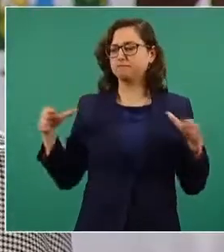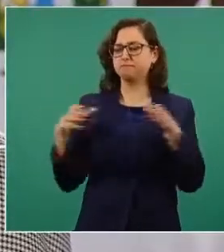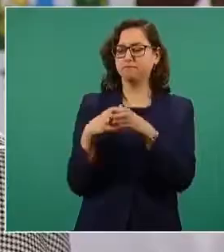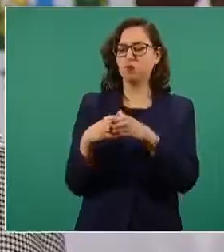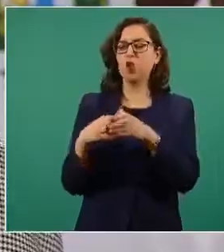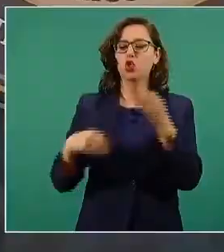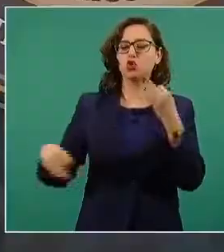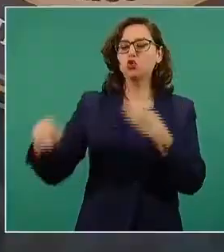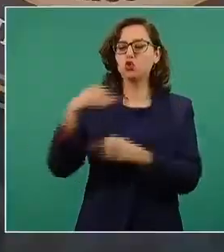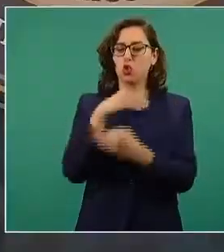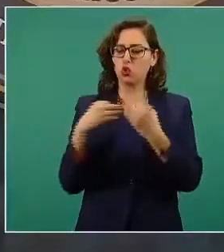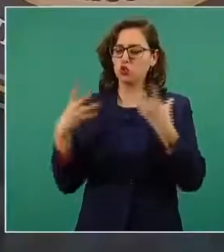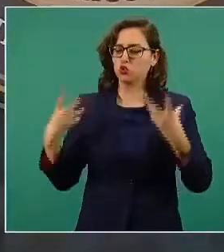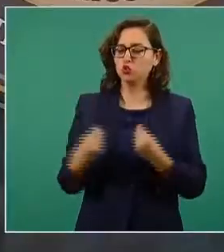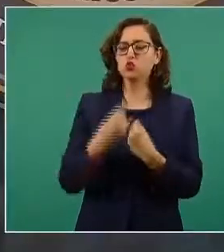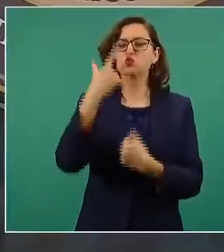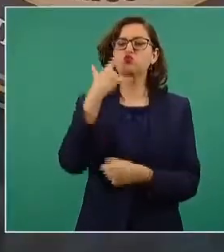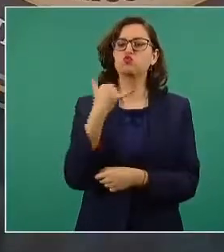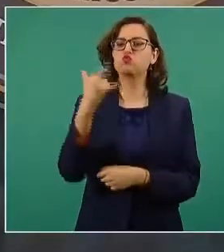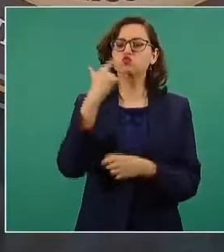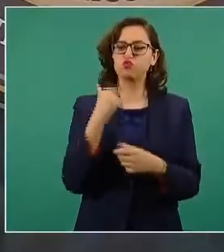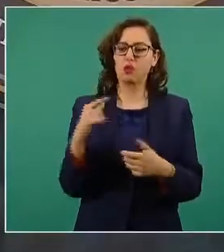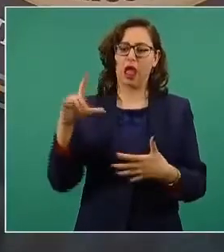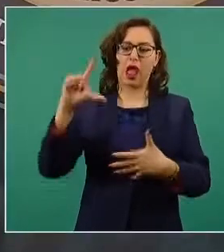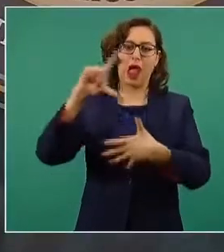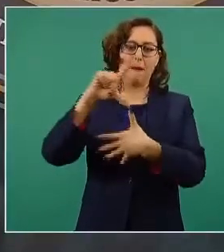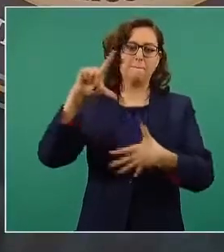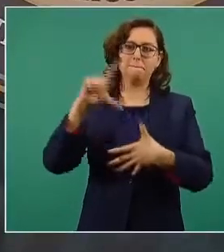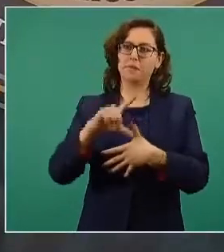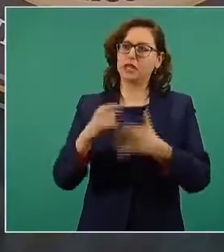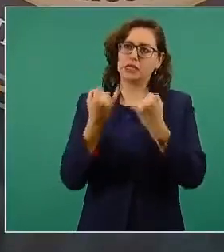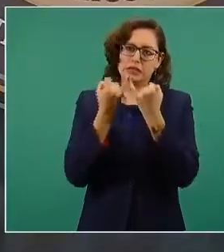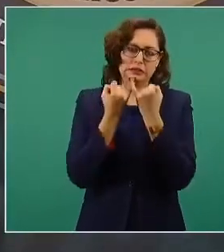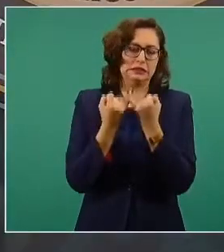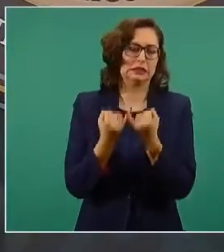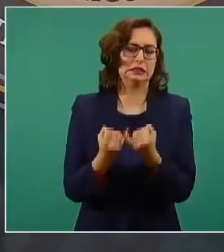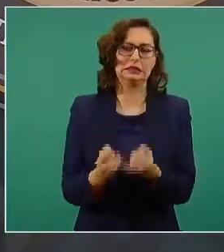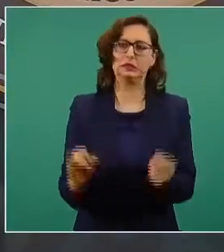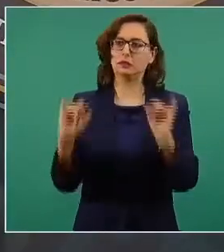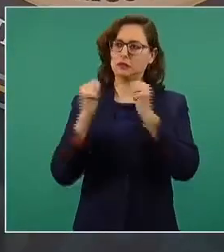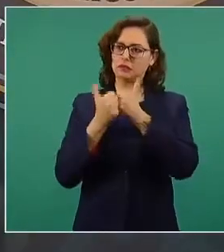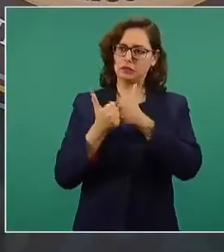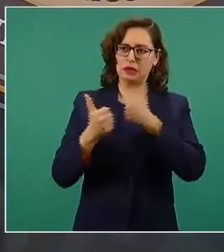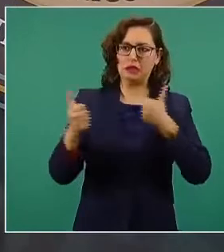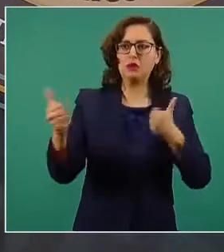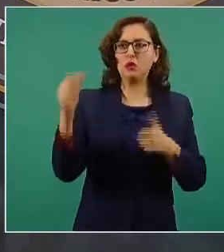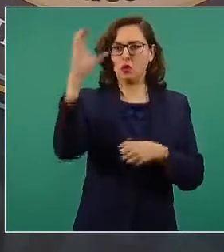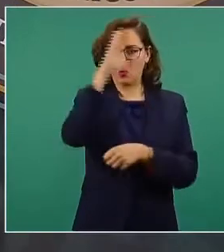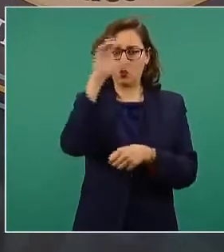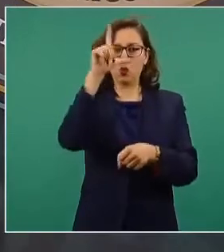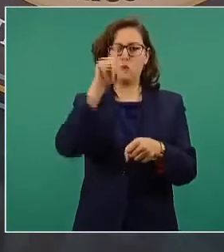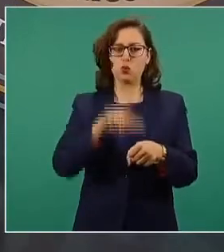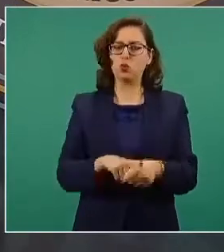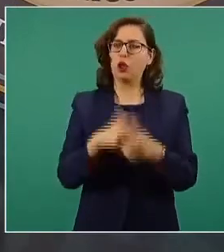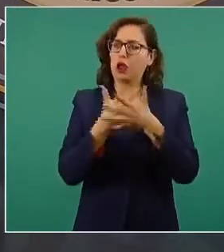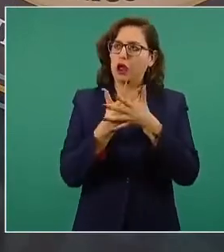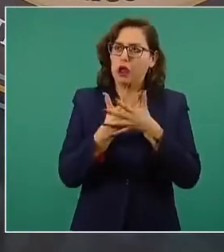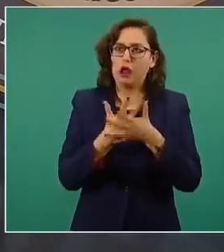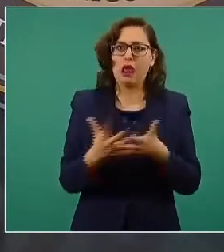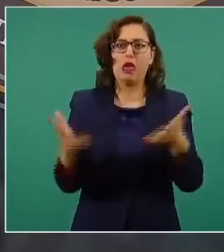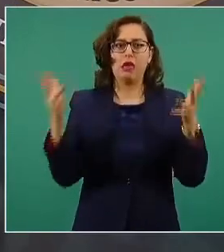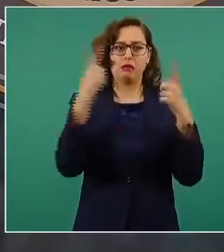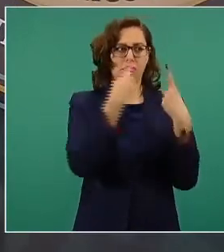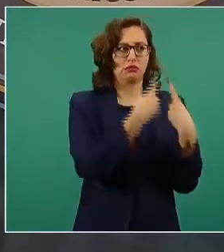por la emancipación de nuestra América, por nuestras civilizaciones, por nuestra cultura y por la gran